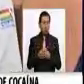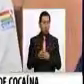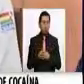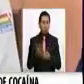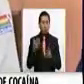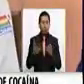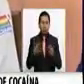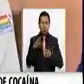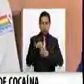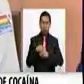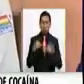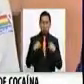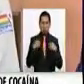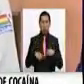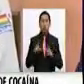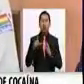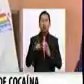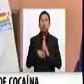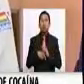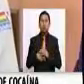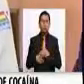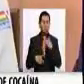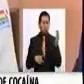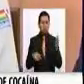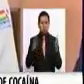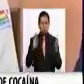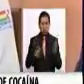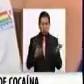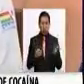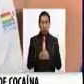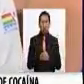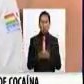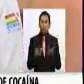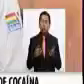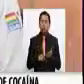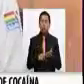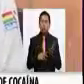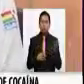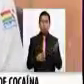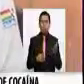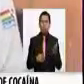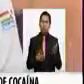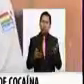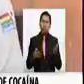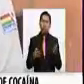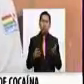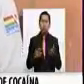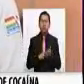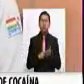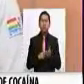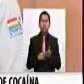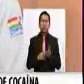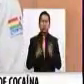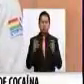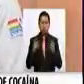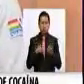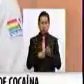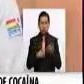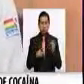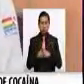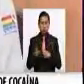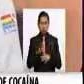tal vez acumulada acá para luego pasarla al brasil entonces generalmente cuando este tipo de